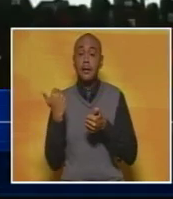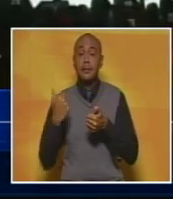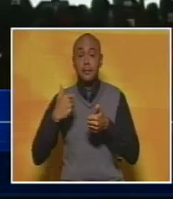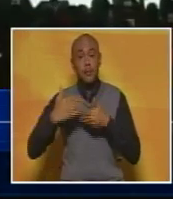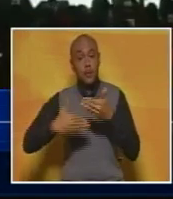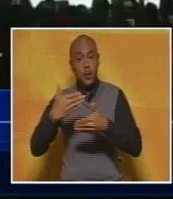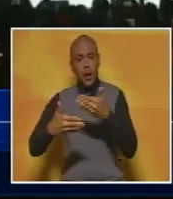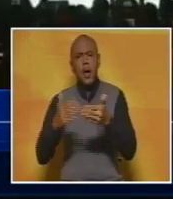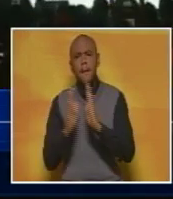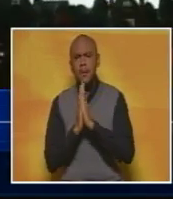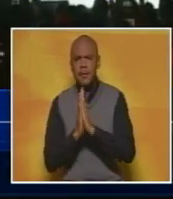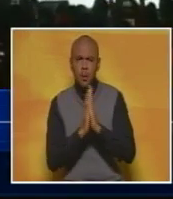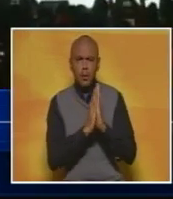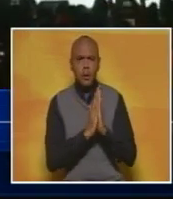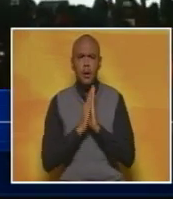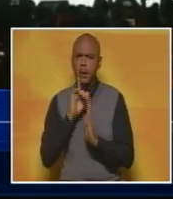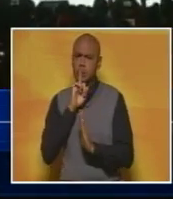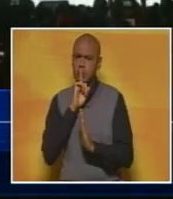Por favor.